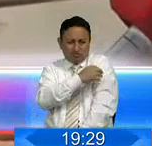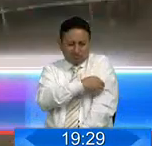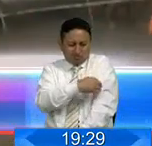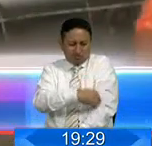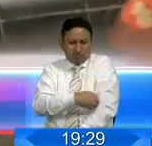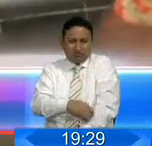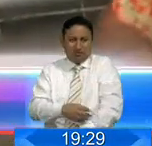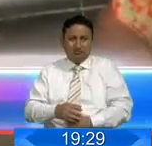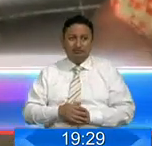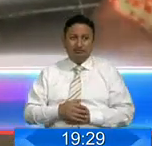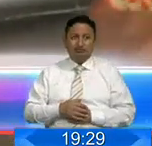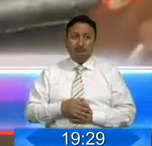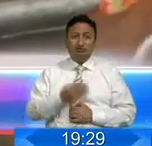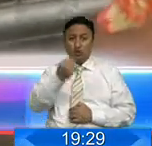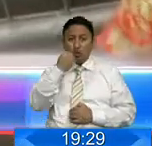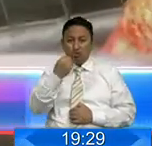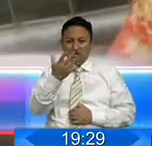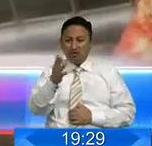cuerpo